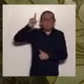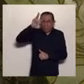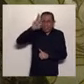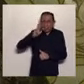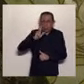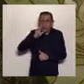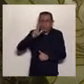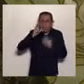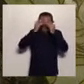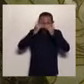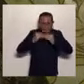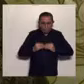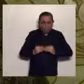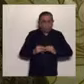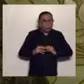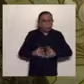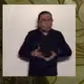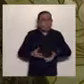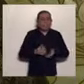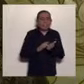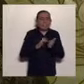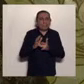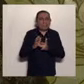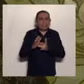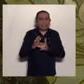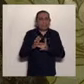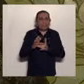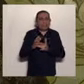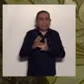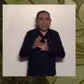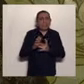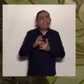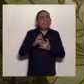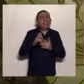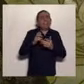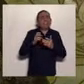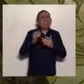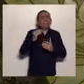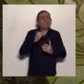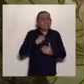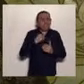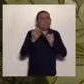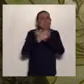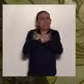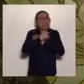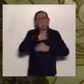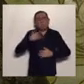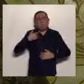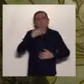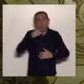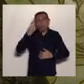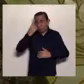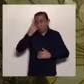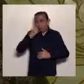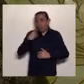y bendito es el fruto de tu vientre Jesús. Santa María, Madre de Dios,